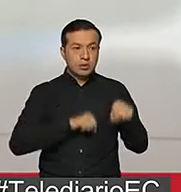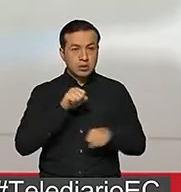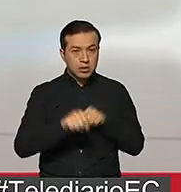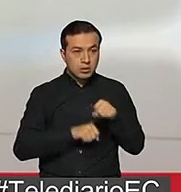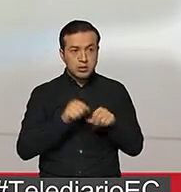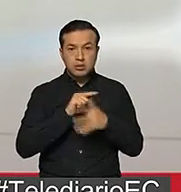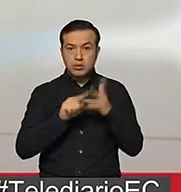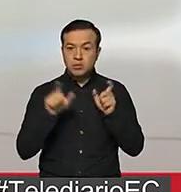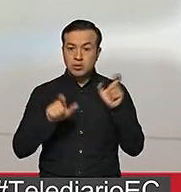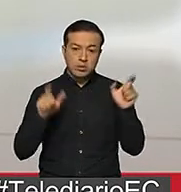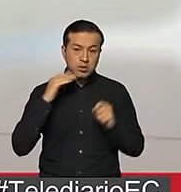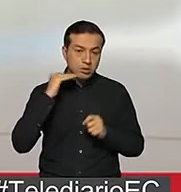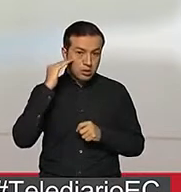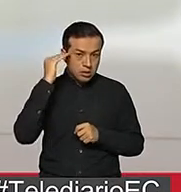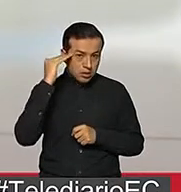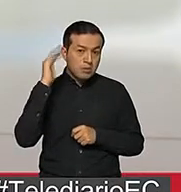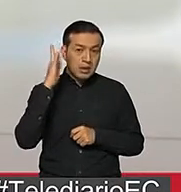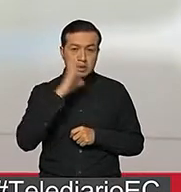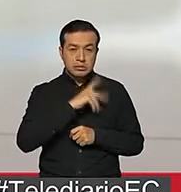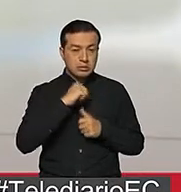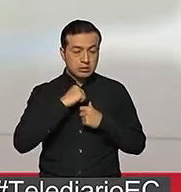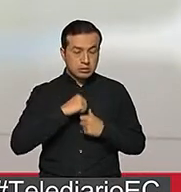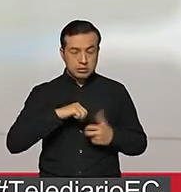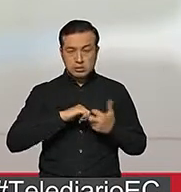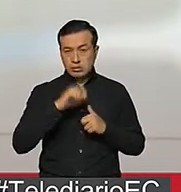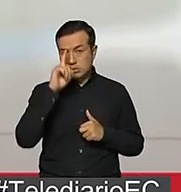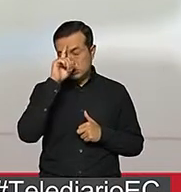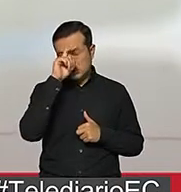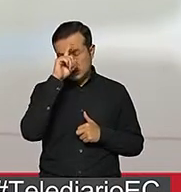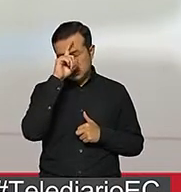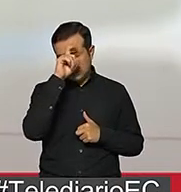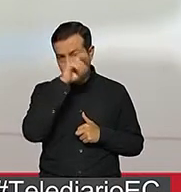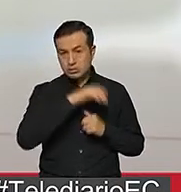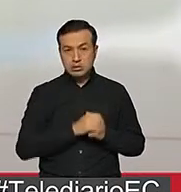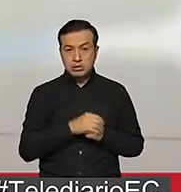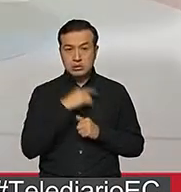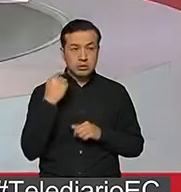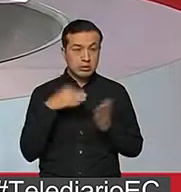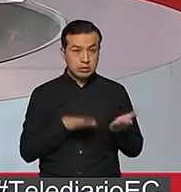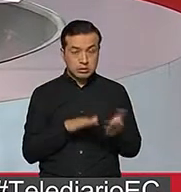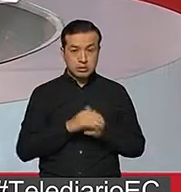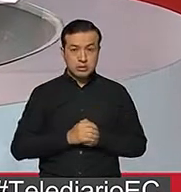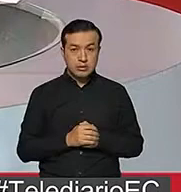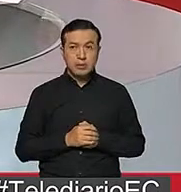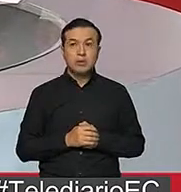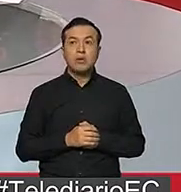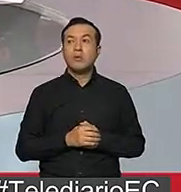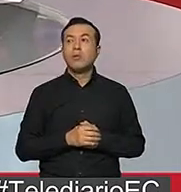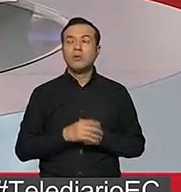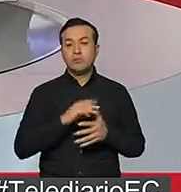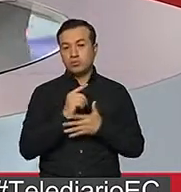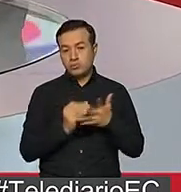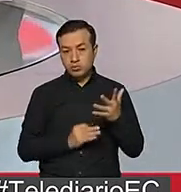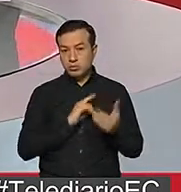personas de la tercera edad los que más sufren estas estas estas muertes pero para tener una idea y el consolidado que